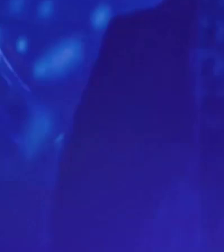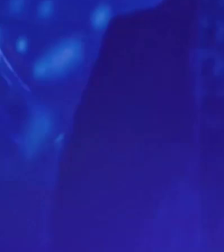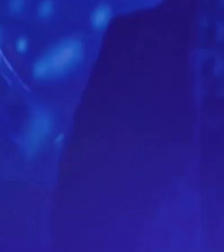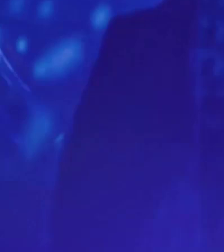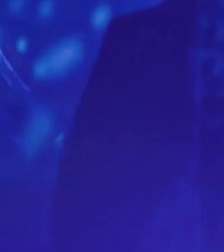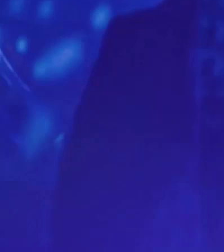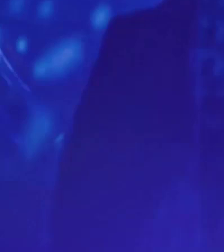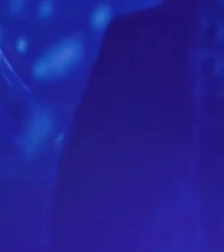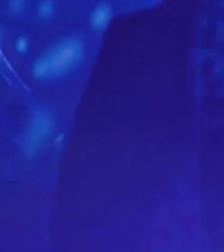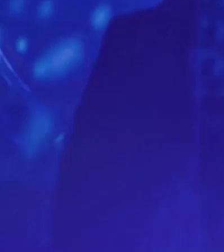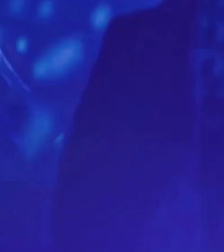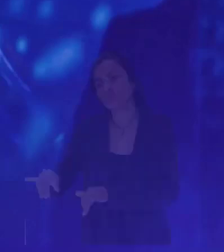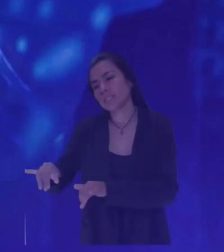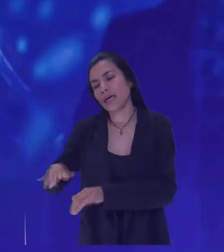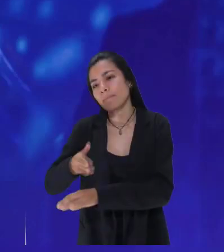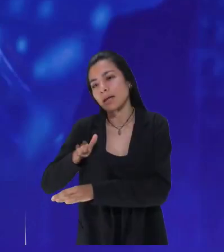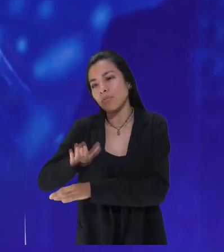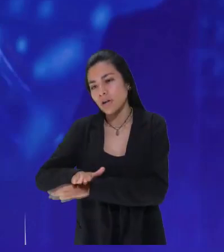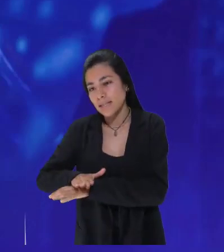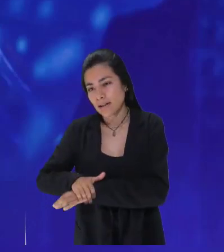Entonces,